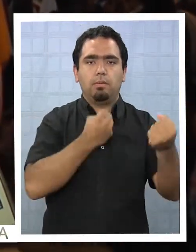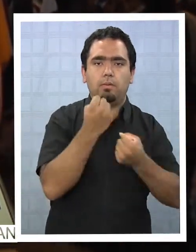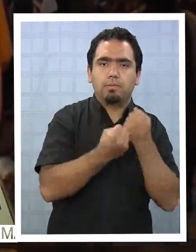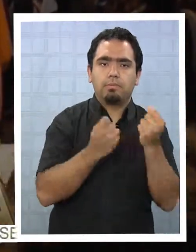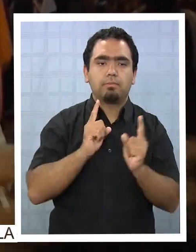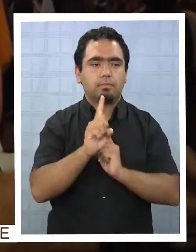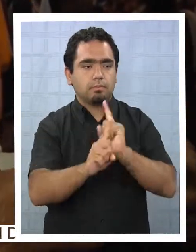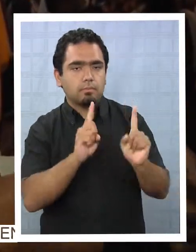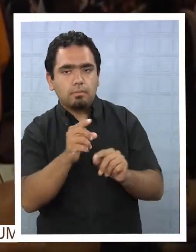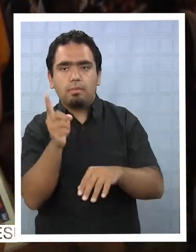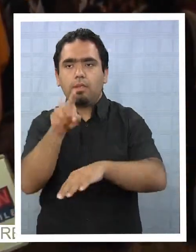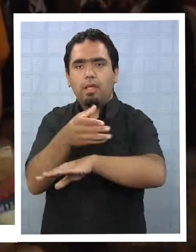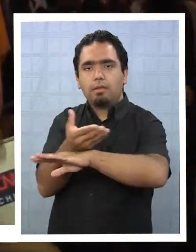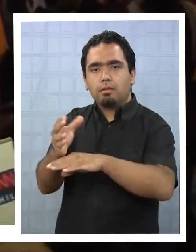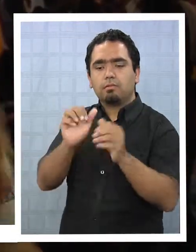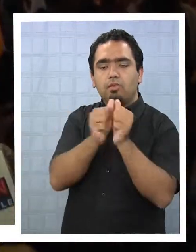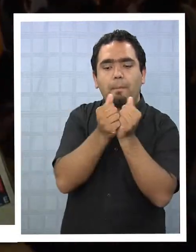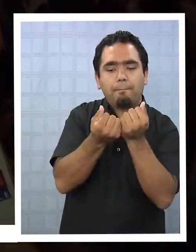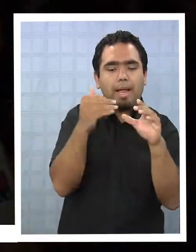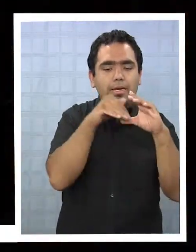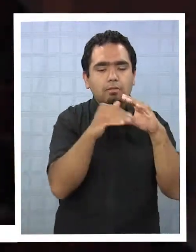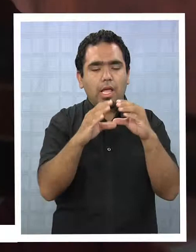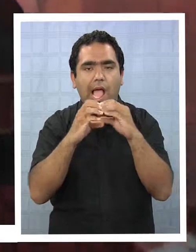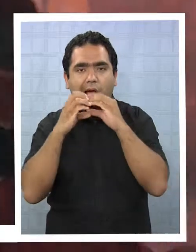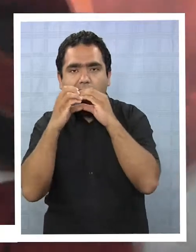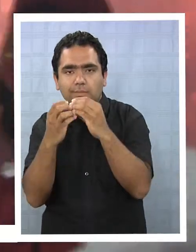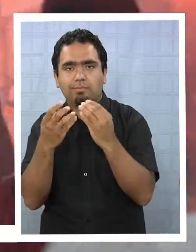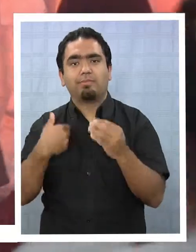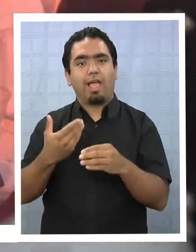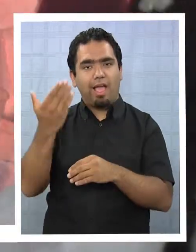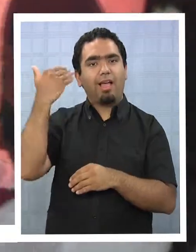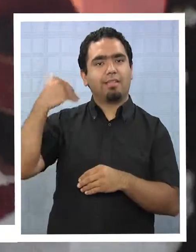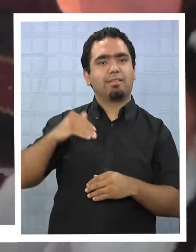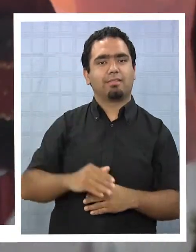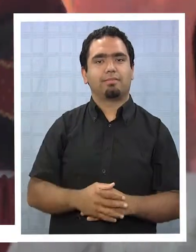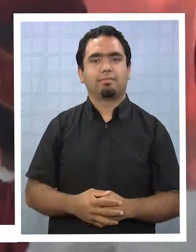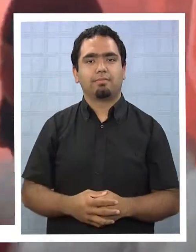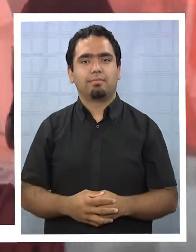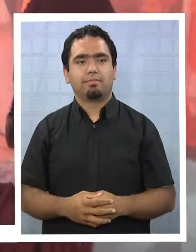acá, sus sándwiches de albacora, todo, fresquita.